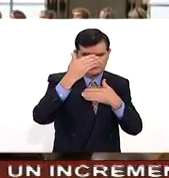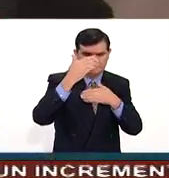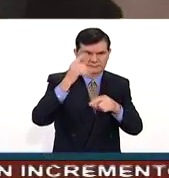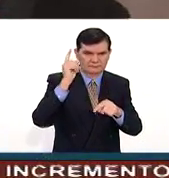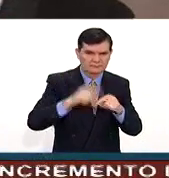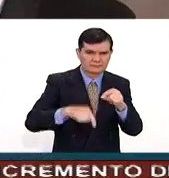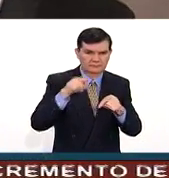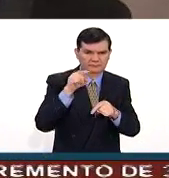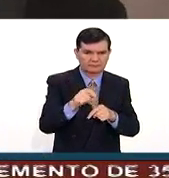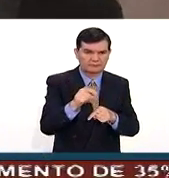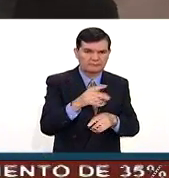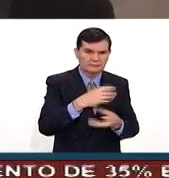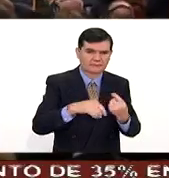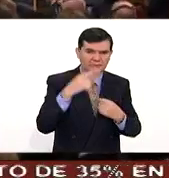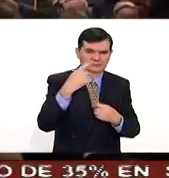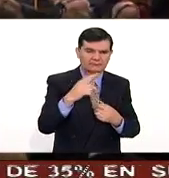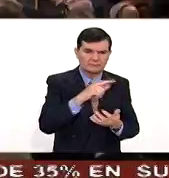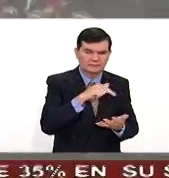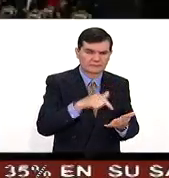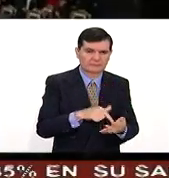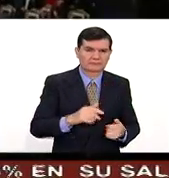sus recursos en sus cunas.